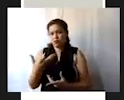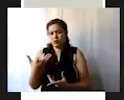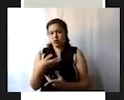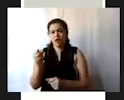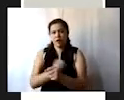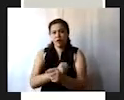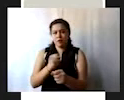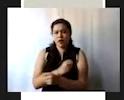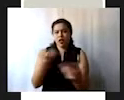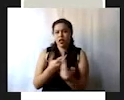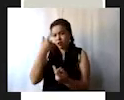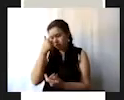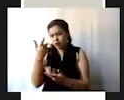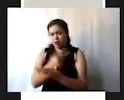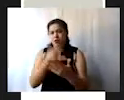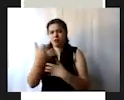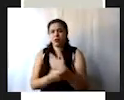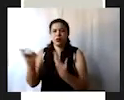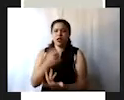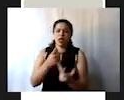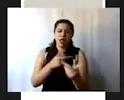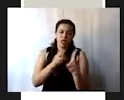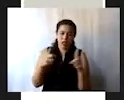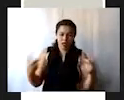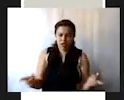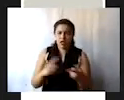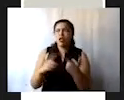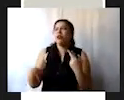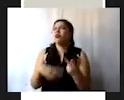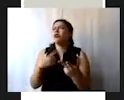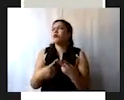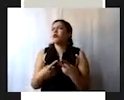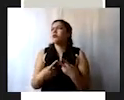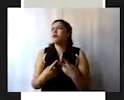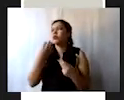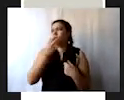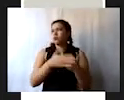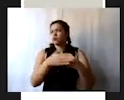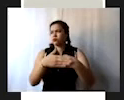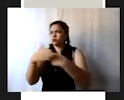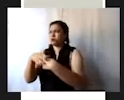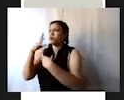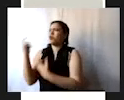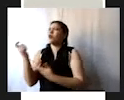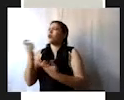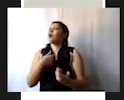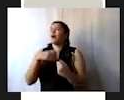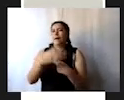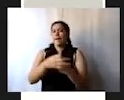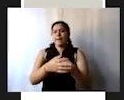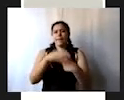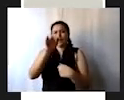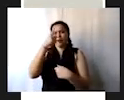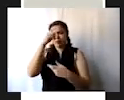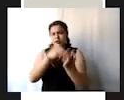práctica para financiar proyectos de desarrollo. Me estoy encontrando con convocatorias o financiamientos que solicitan este tema de la